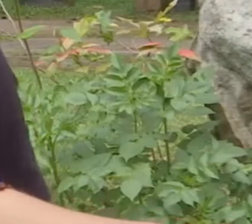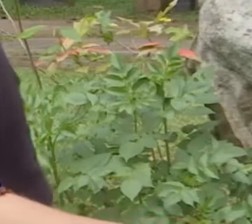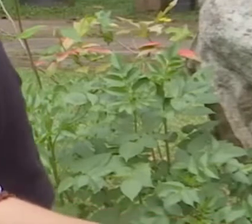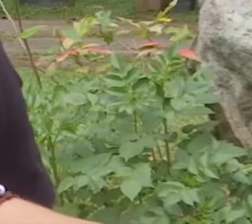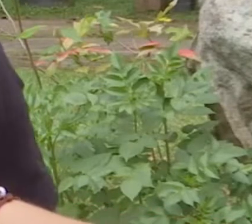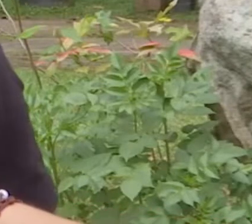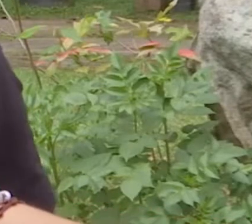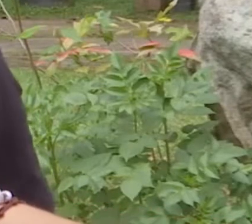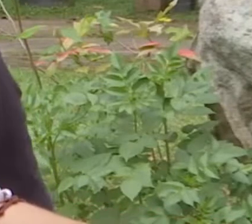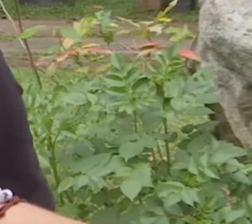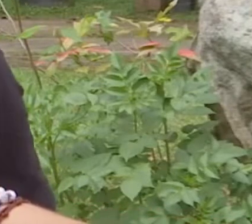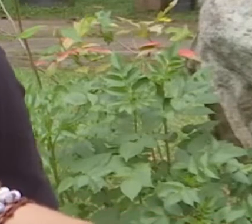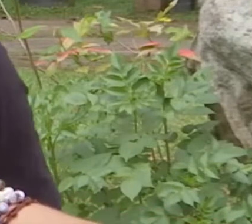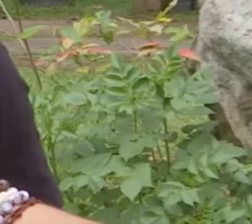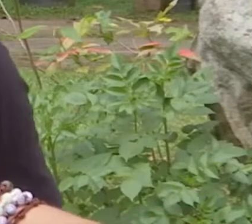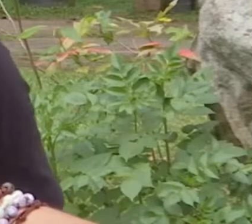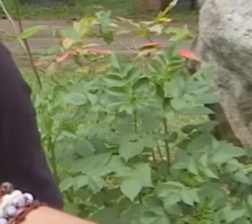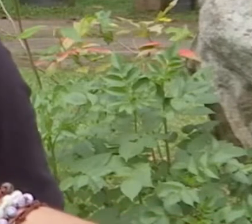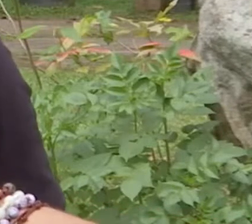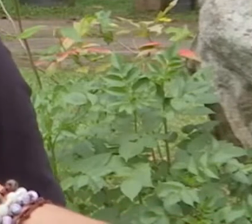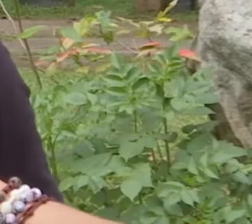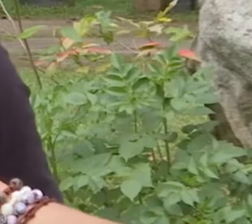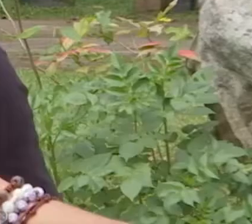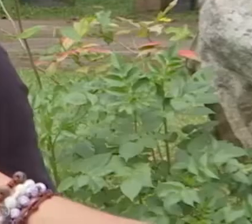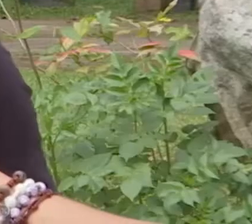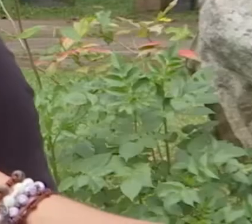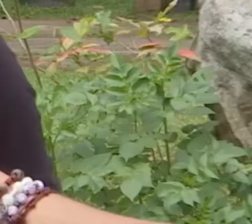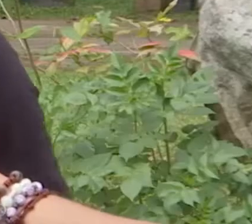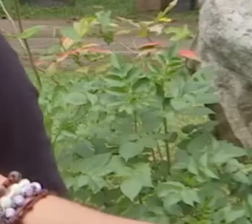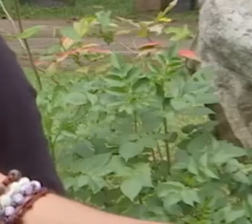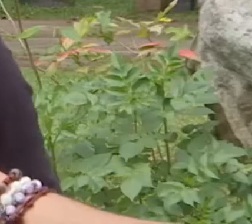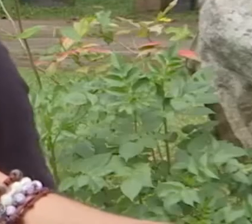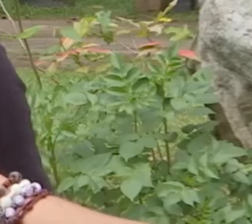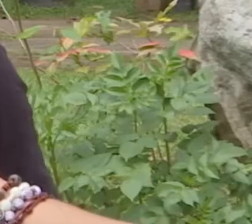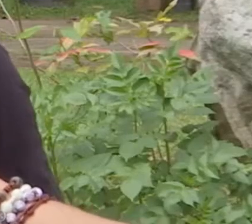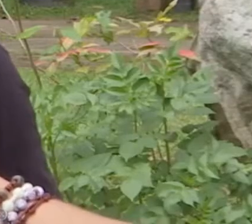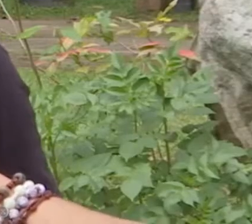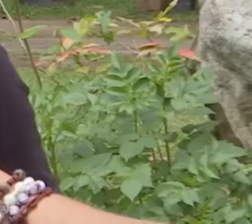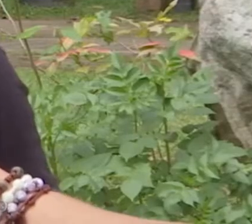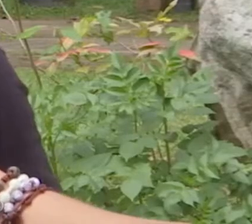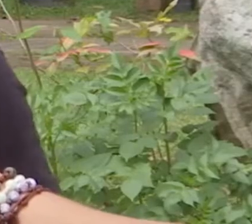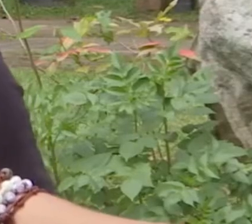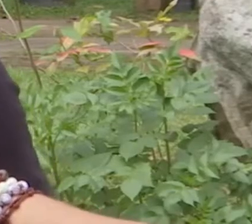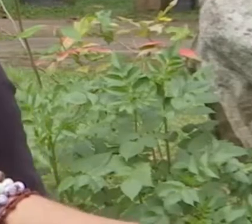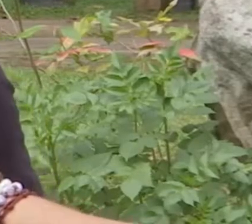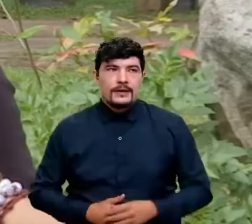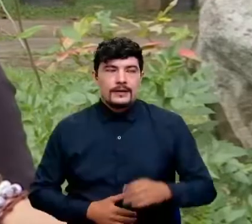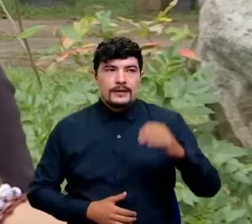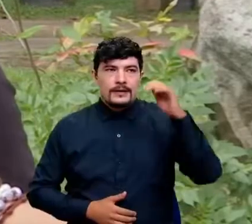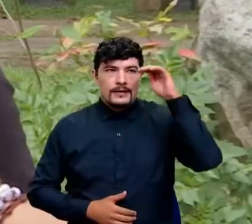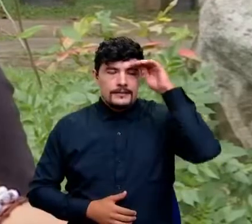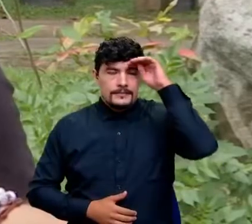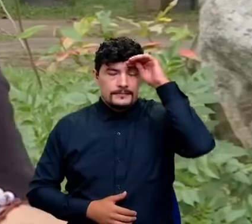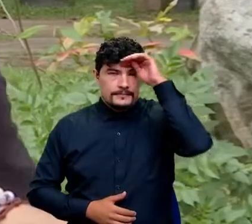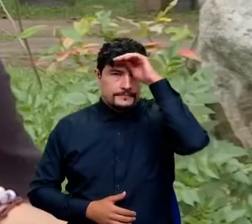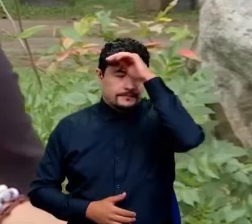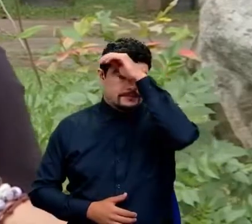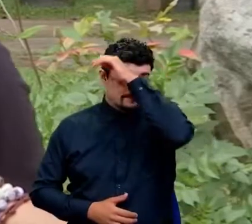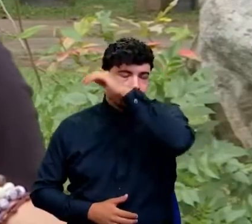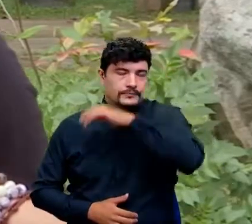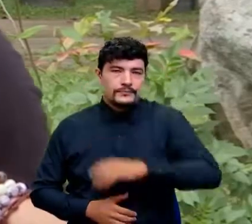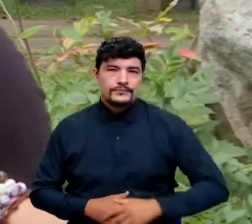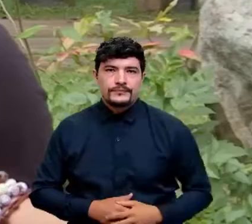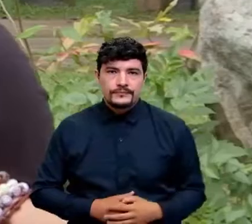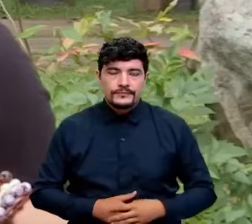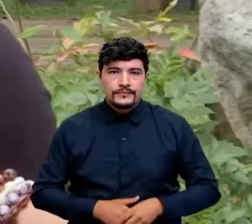es que las veces que he enfrentado a Junior con diferente equipo y con Bucaramanga le he marcado, y esperemos el día martes no sea la